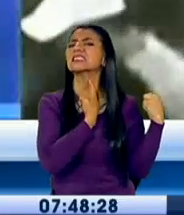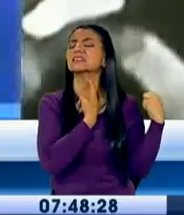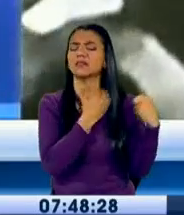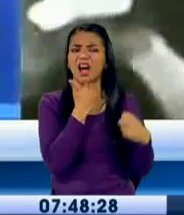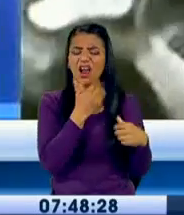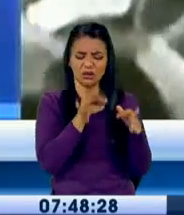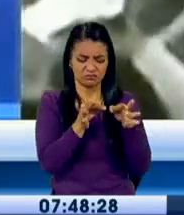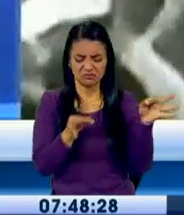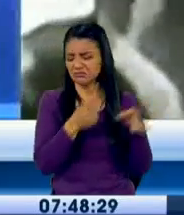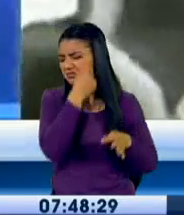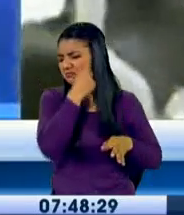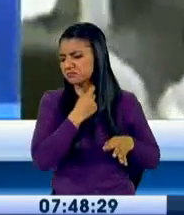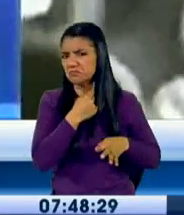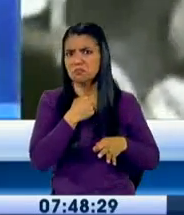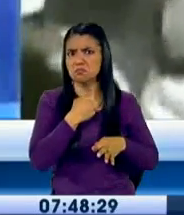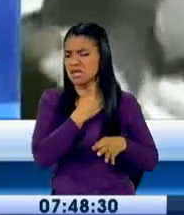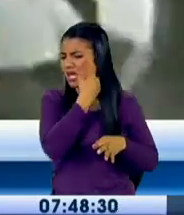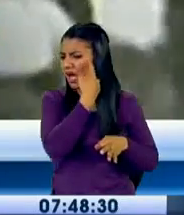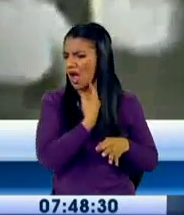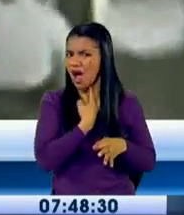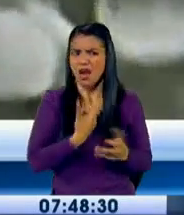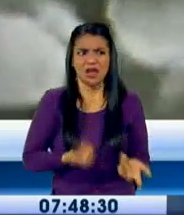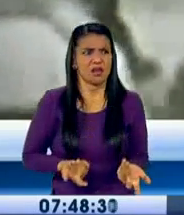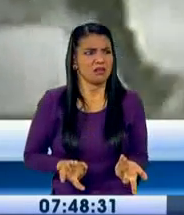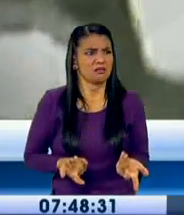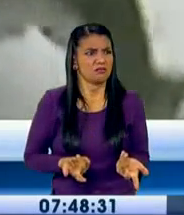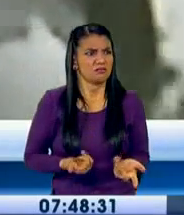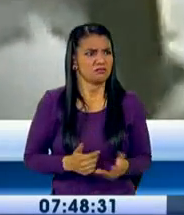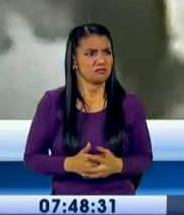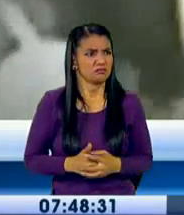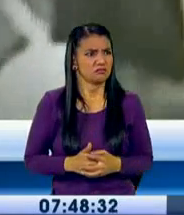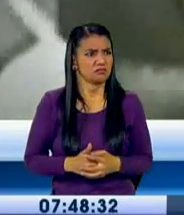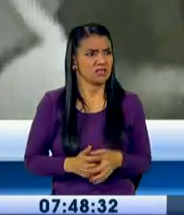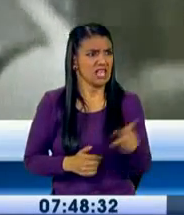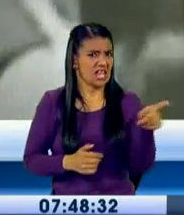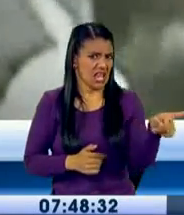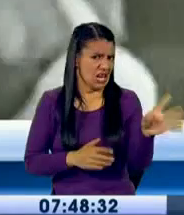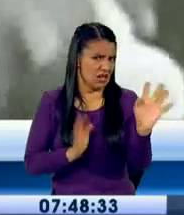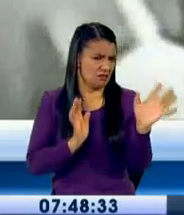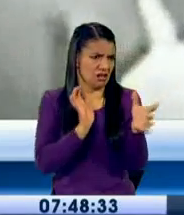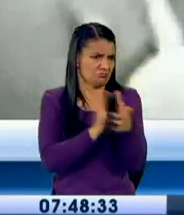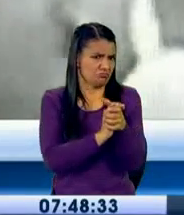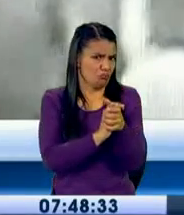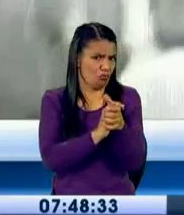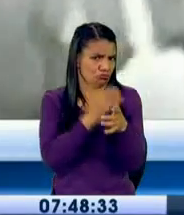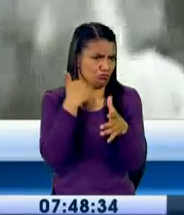objeto afilado, en mi cara me la abren. Se acerca el marido de ella